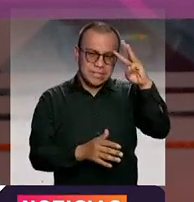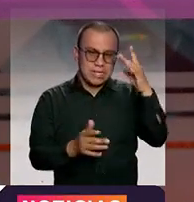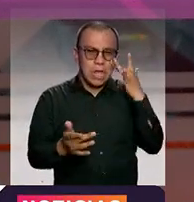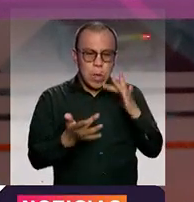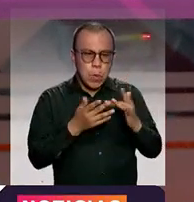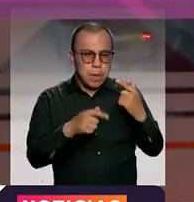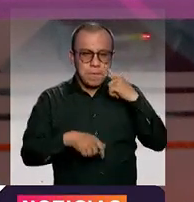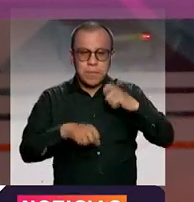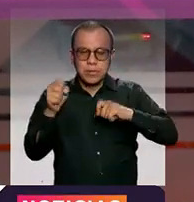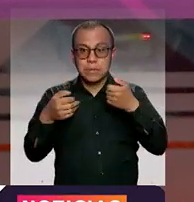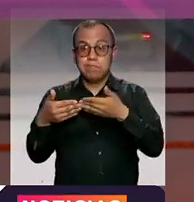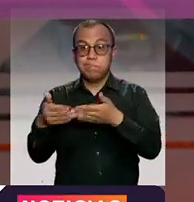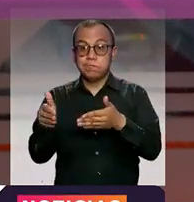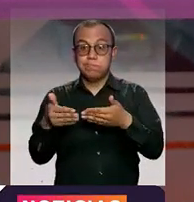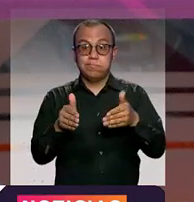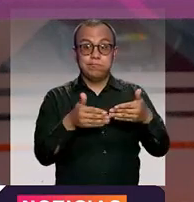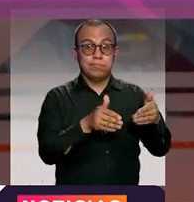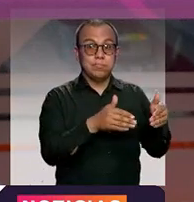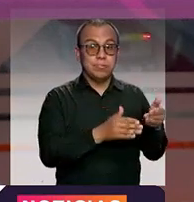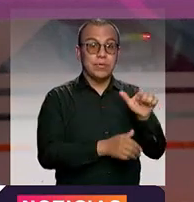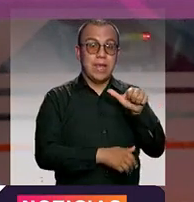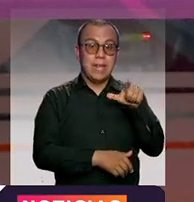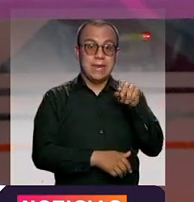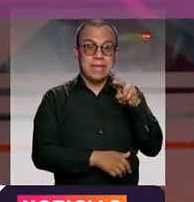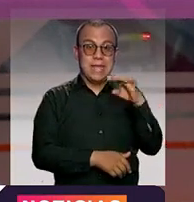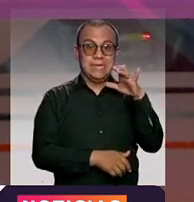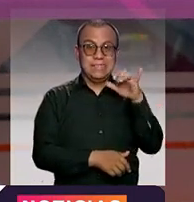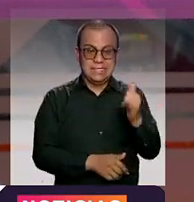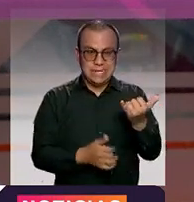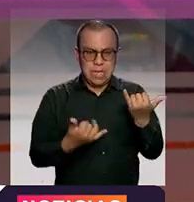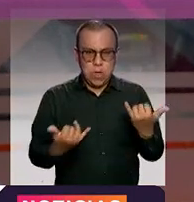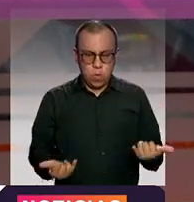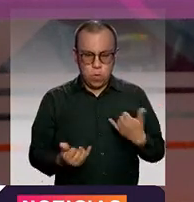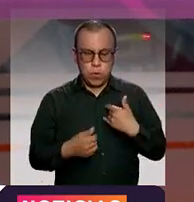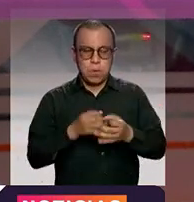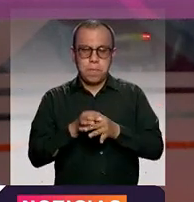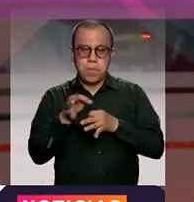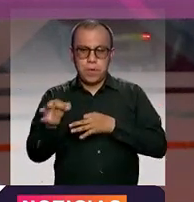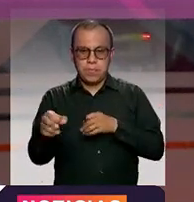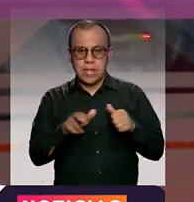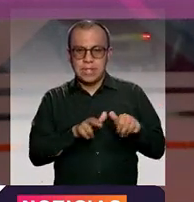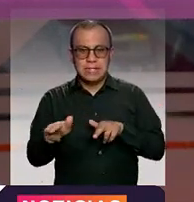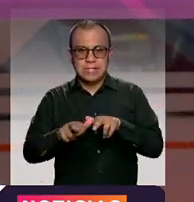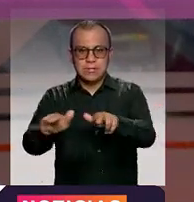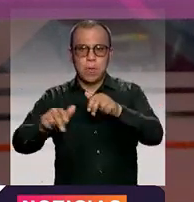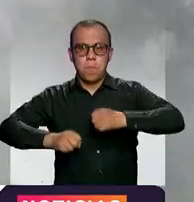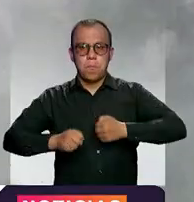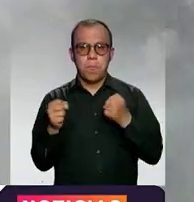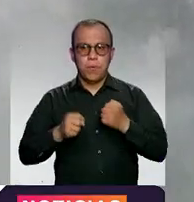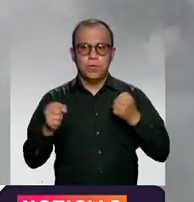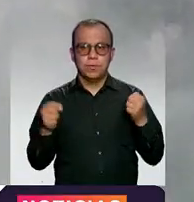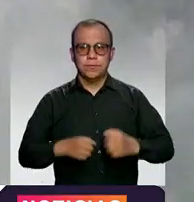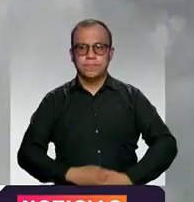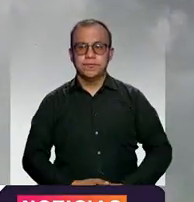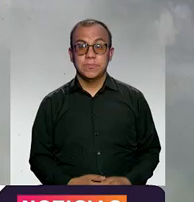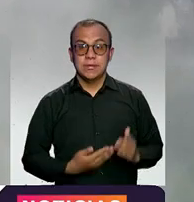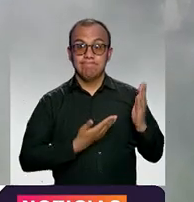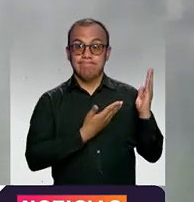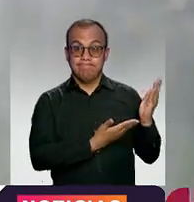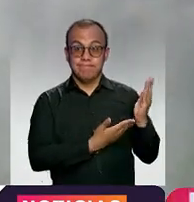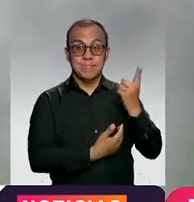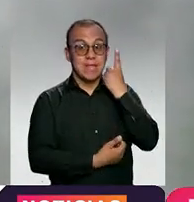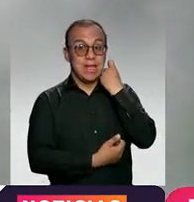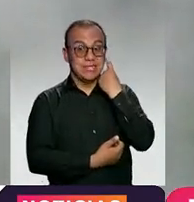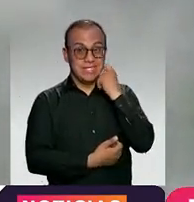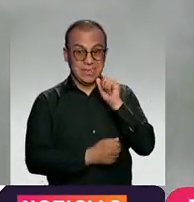Regional abrieron las compuertas de Alicachín en el tramo de la vereda Charquito del río Bogotá. Así se veía ayer